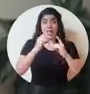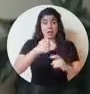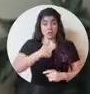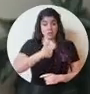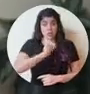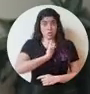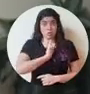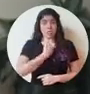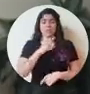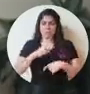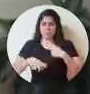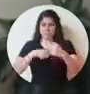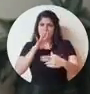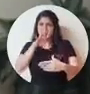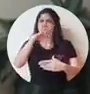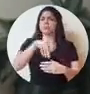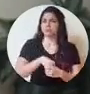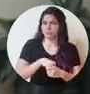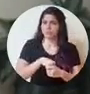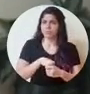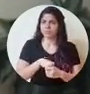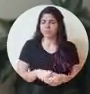involucraré personalmente